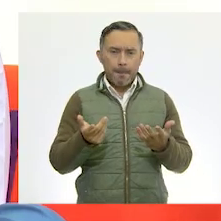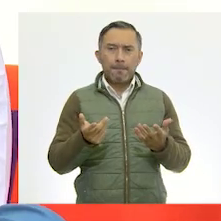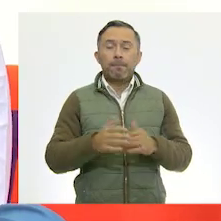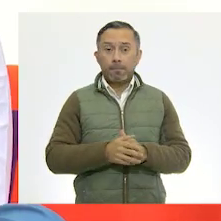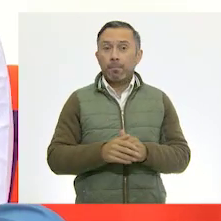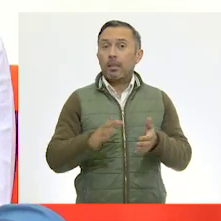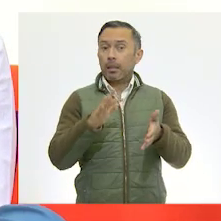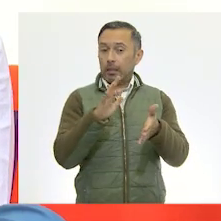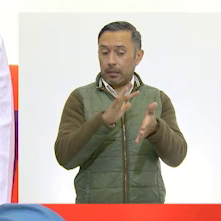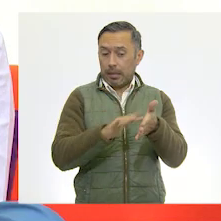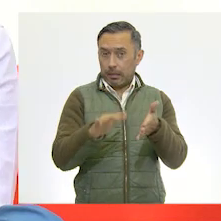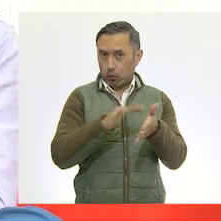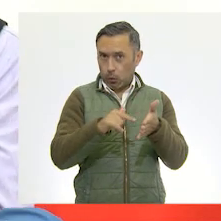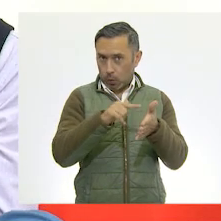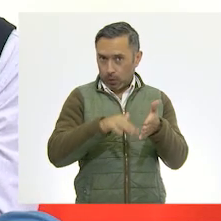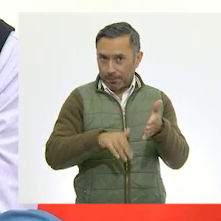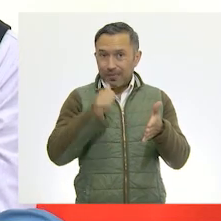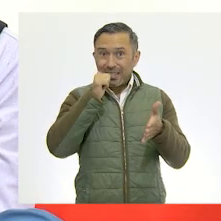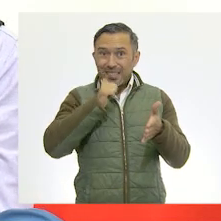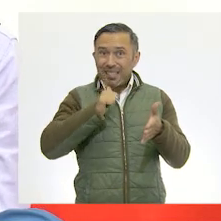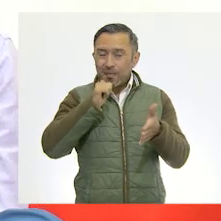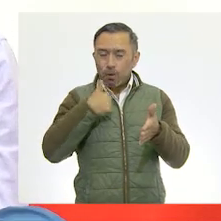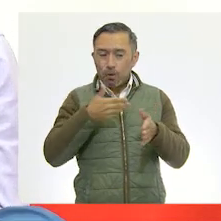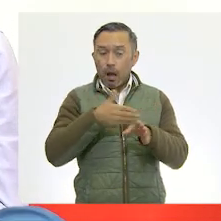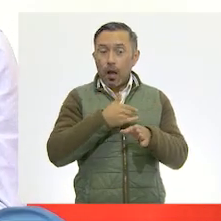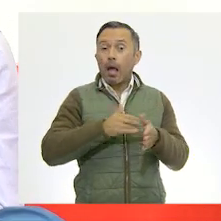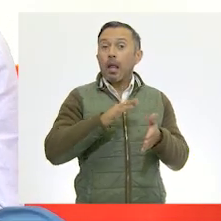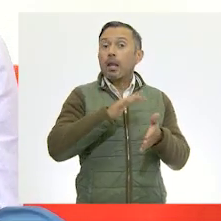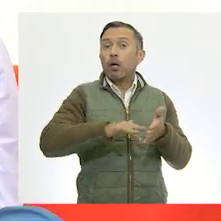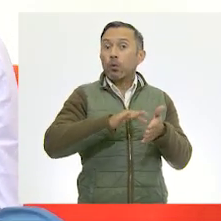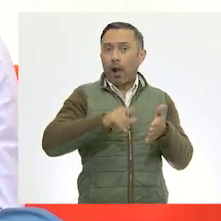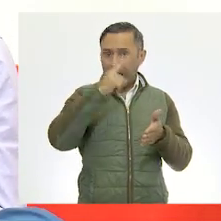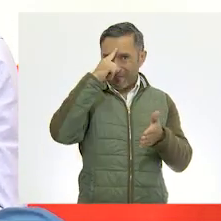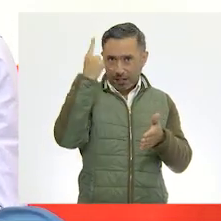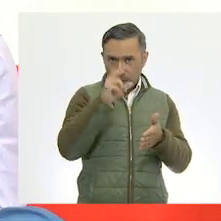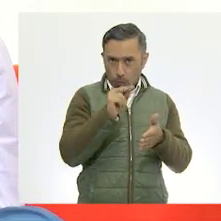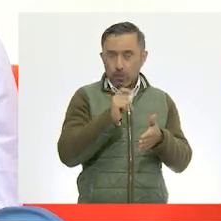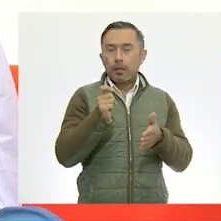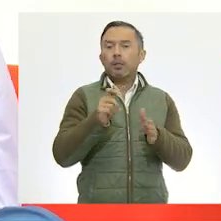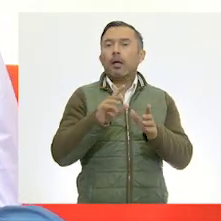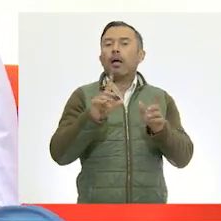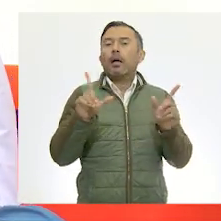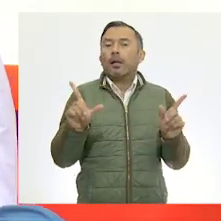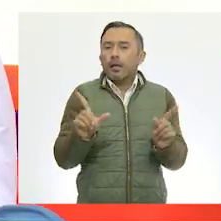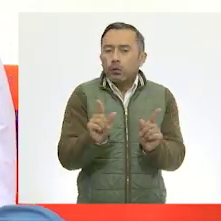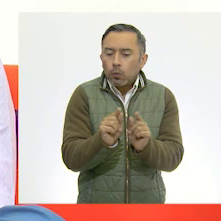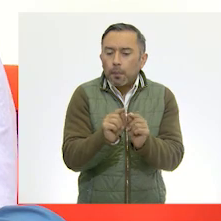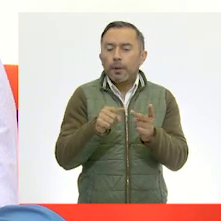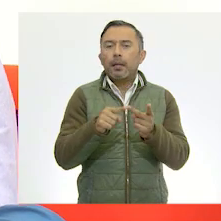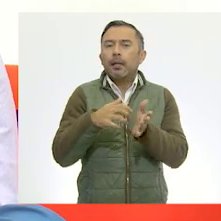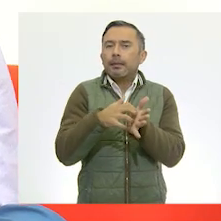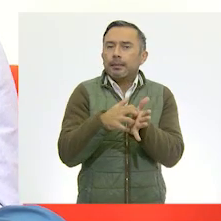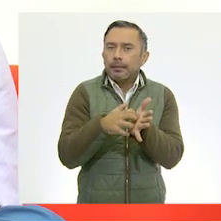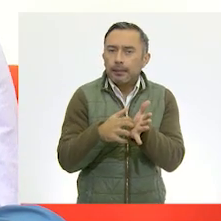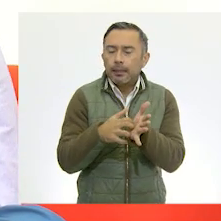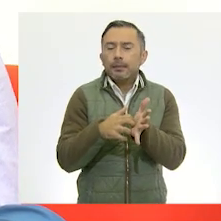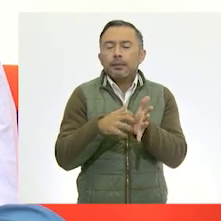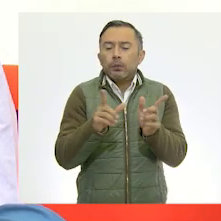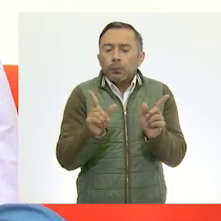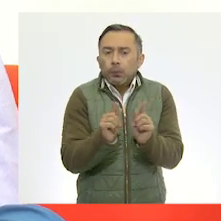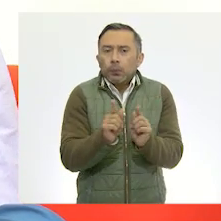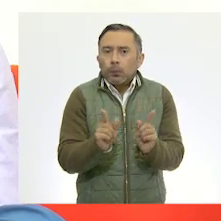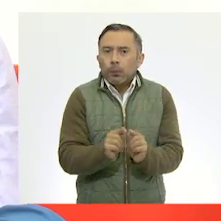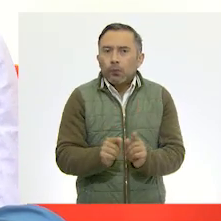siempre empezamos explicando qué no es la lectura fácil. Y no es un resumen, no es una síntesis, no es un texto de